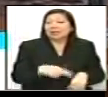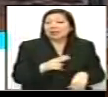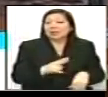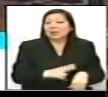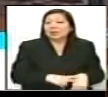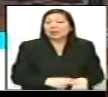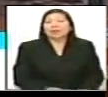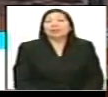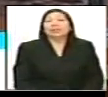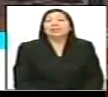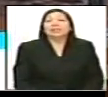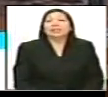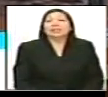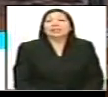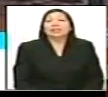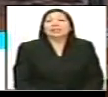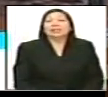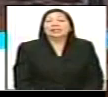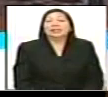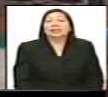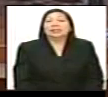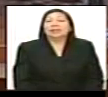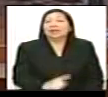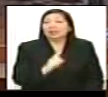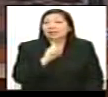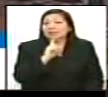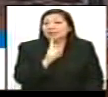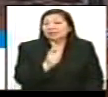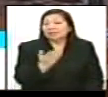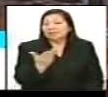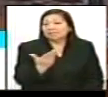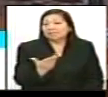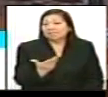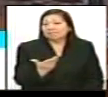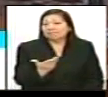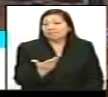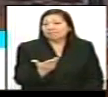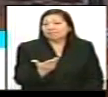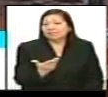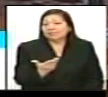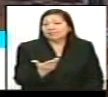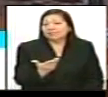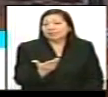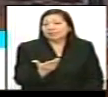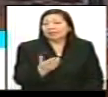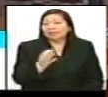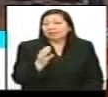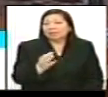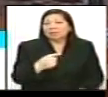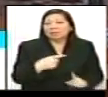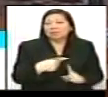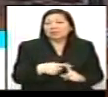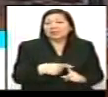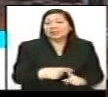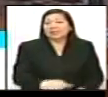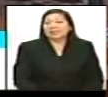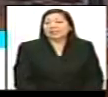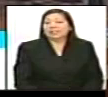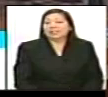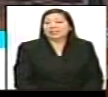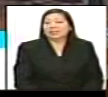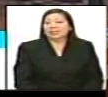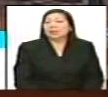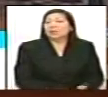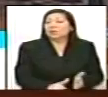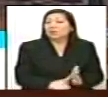de la medida de la cuota, que es una medida una medida de afirmación positiva, ¿no?